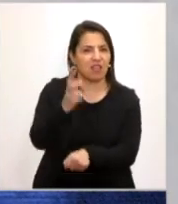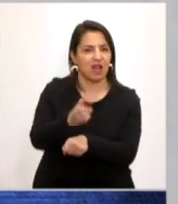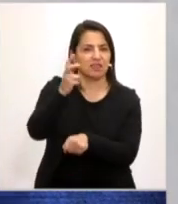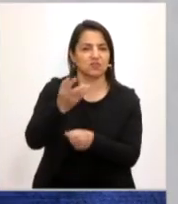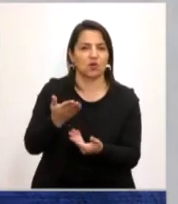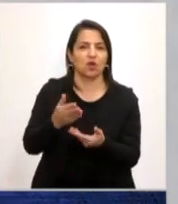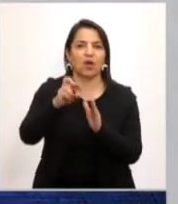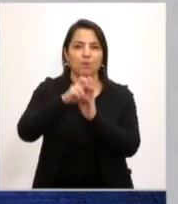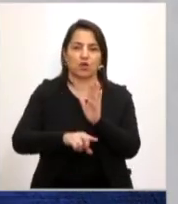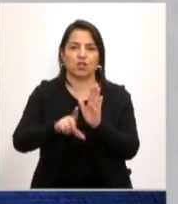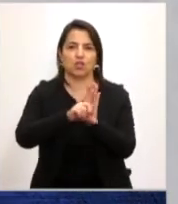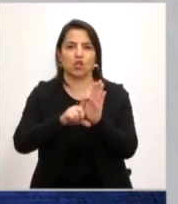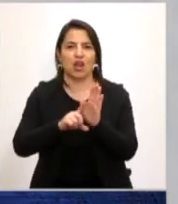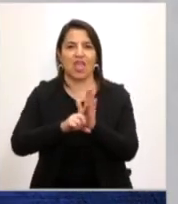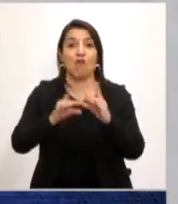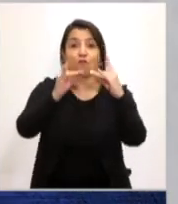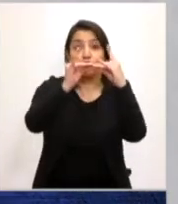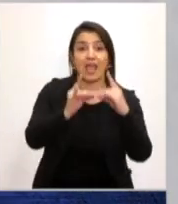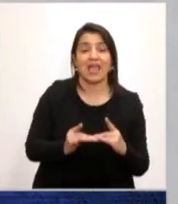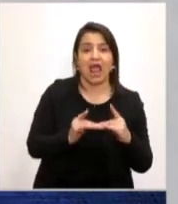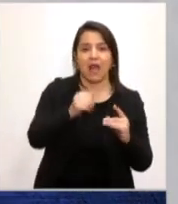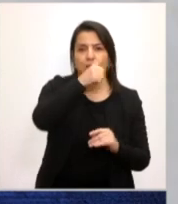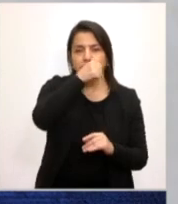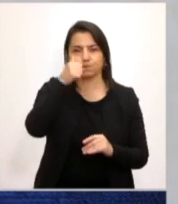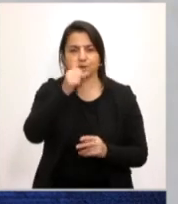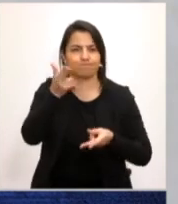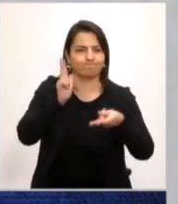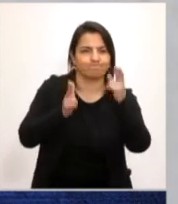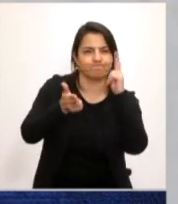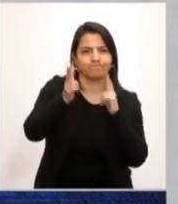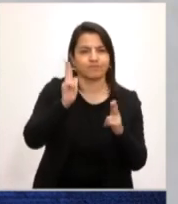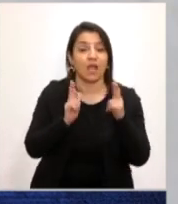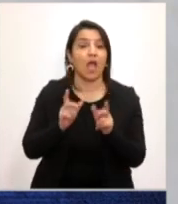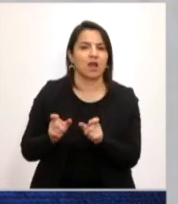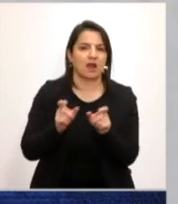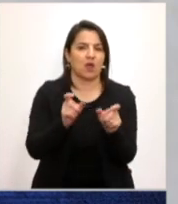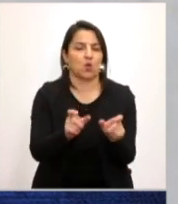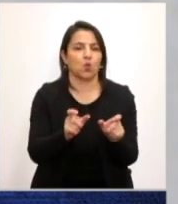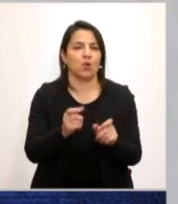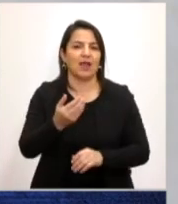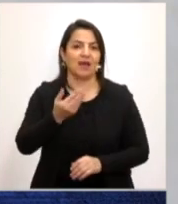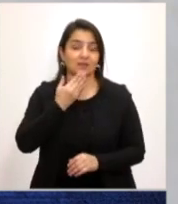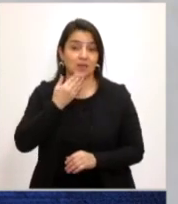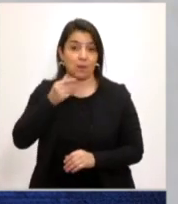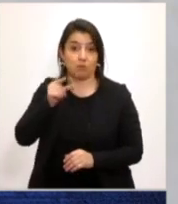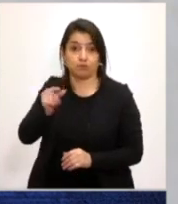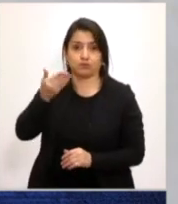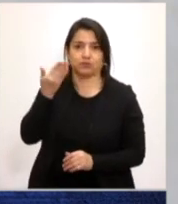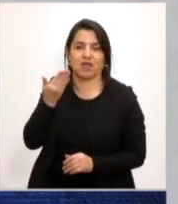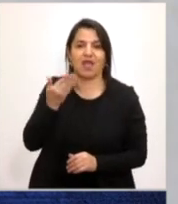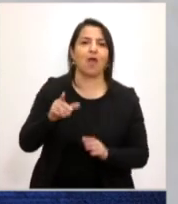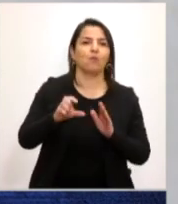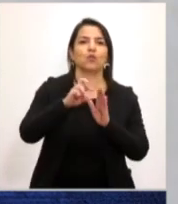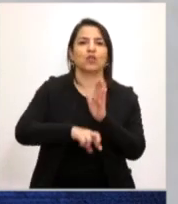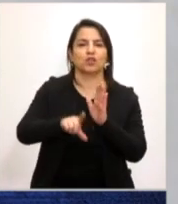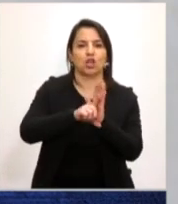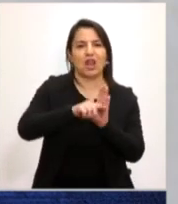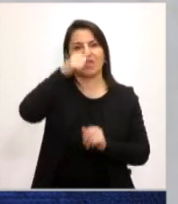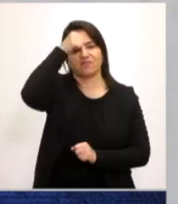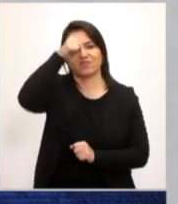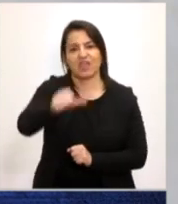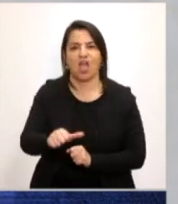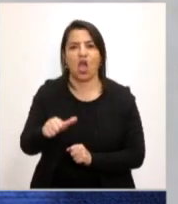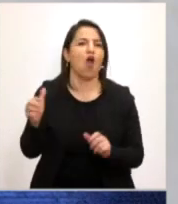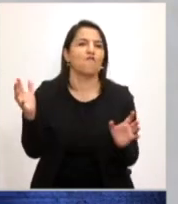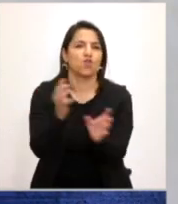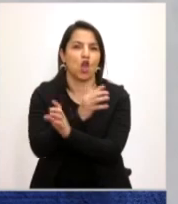El proyecto de narcofunerales, que regula funerales de alto riesgo. Y recientemente hemos despachado el proyecto que sanciona la violencia digital. El